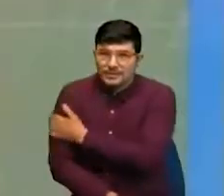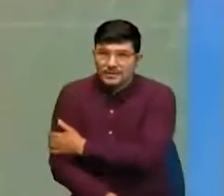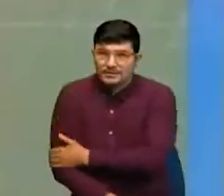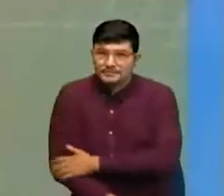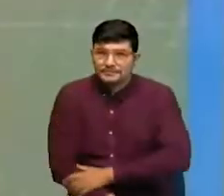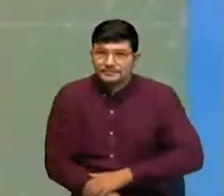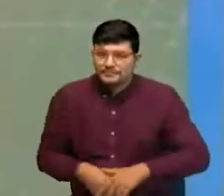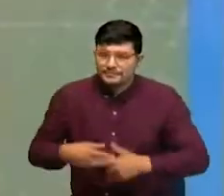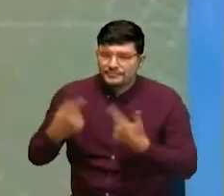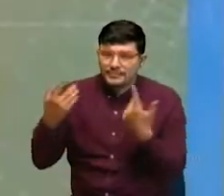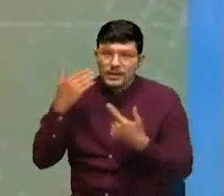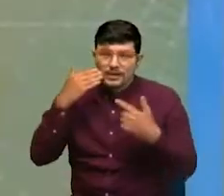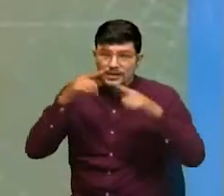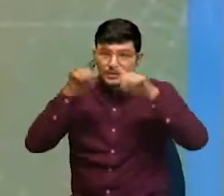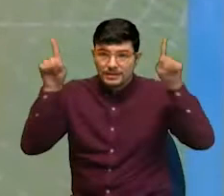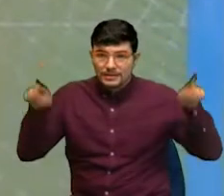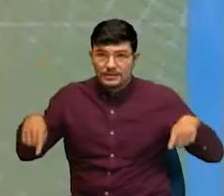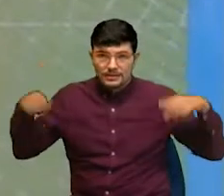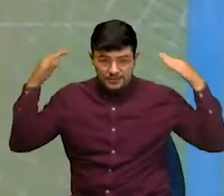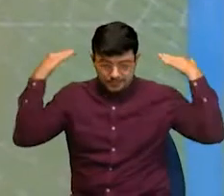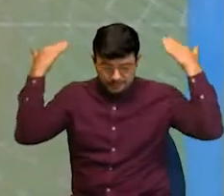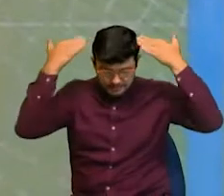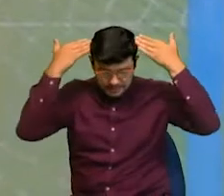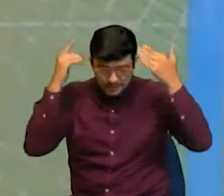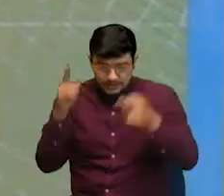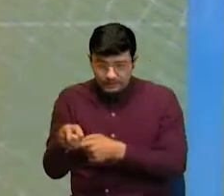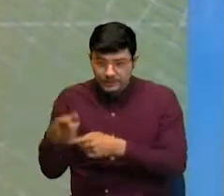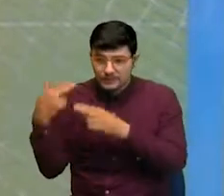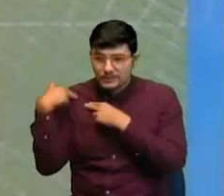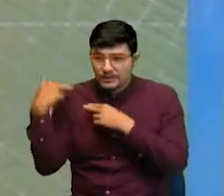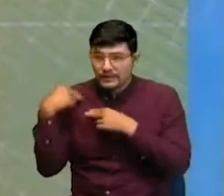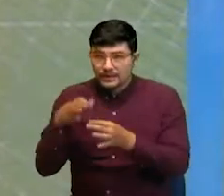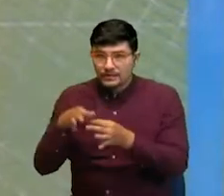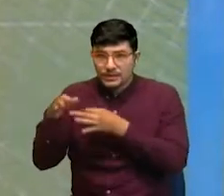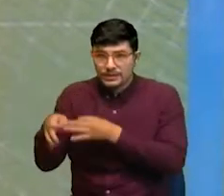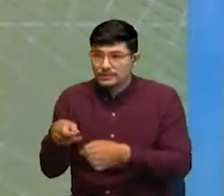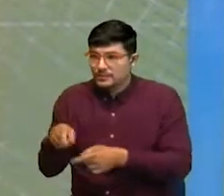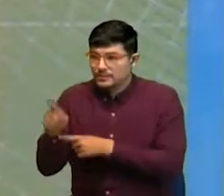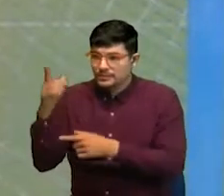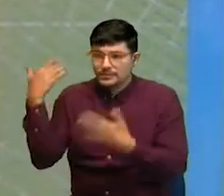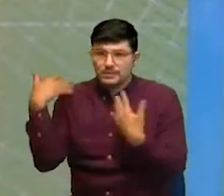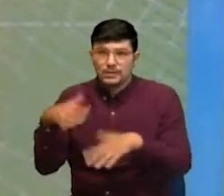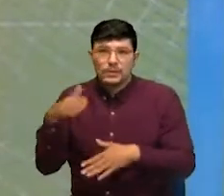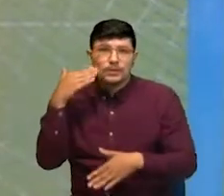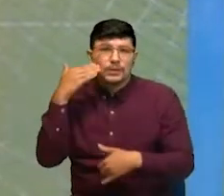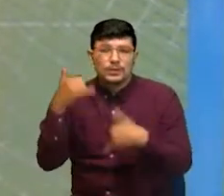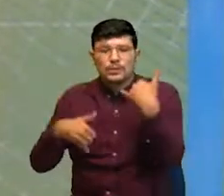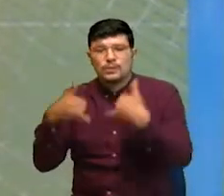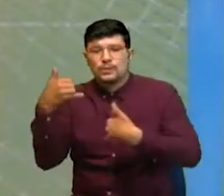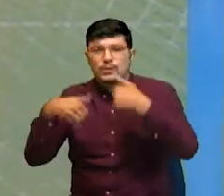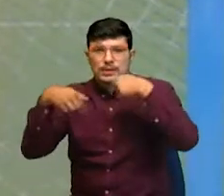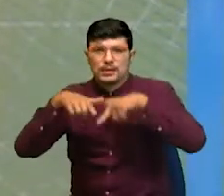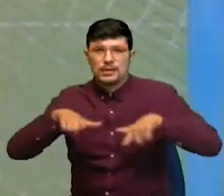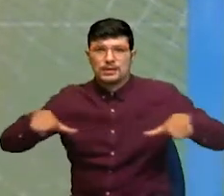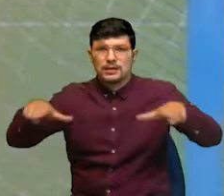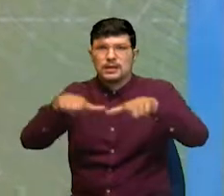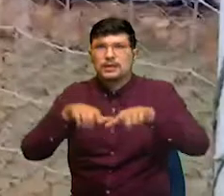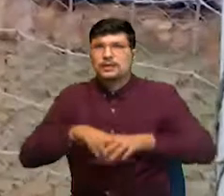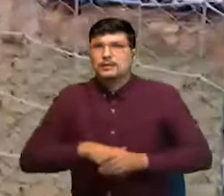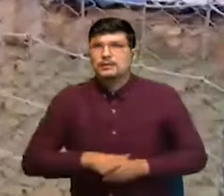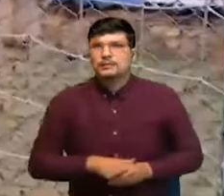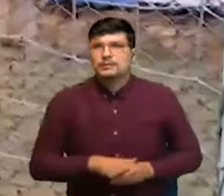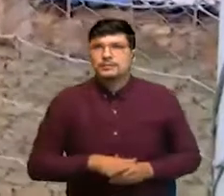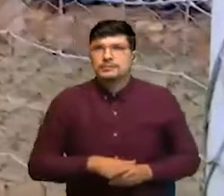sintética que está bajo la responsabilidad del municipio le cayó encima cuando jugaba en este lugar